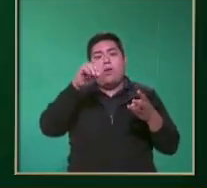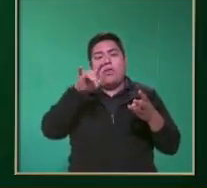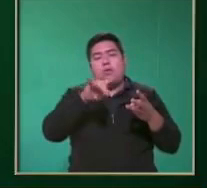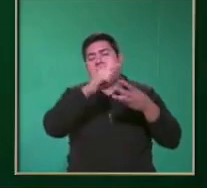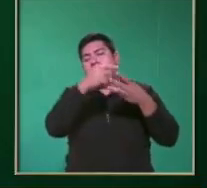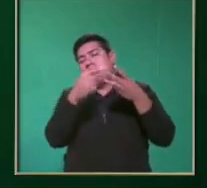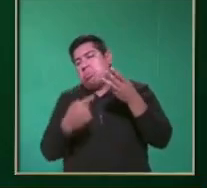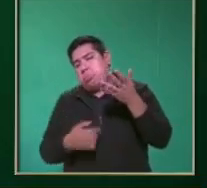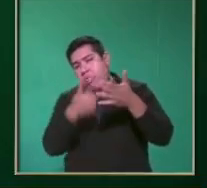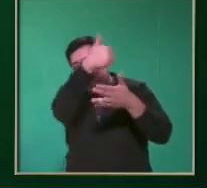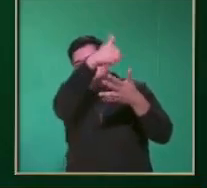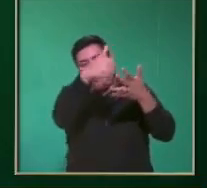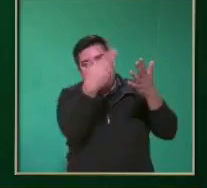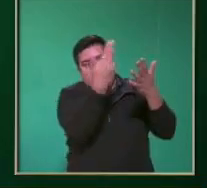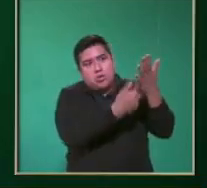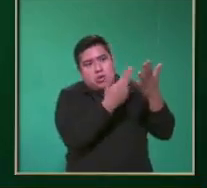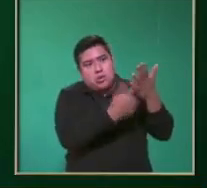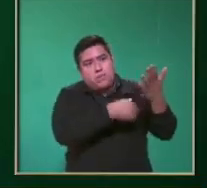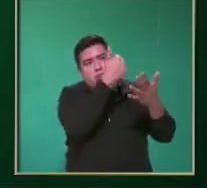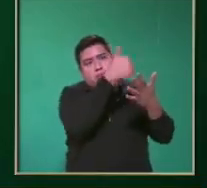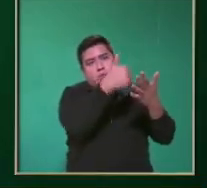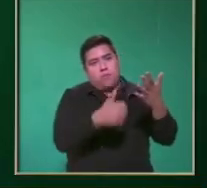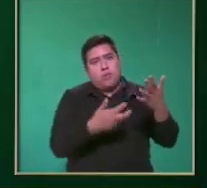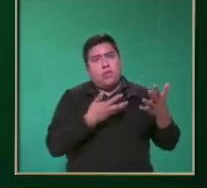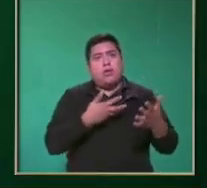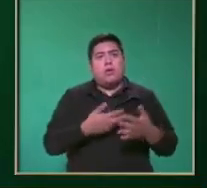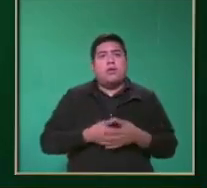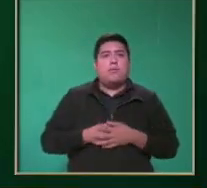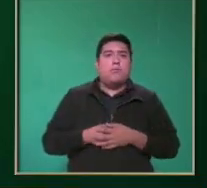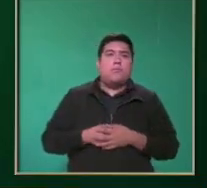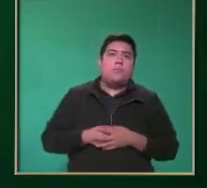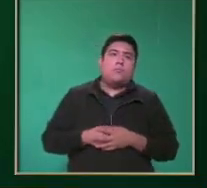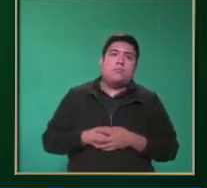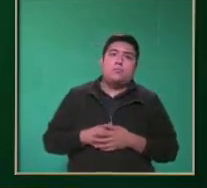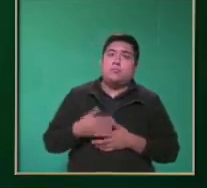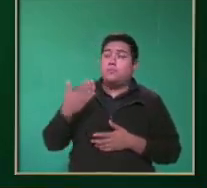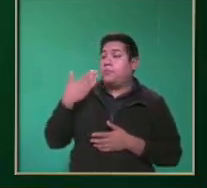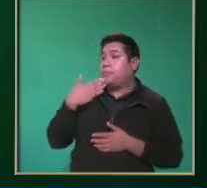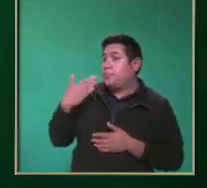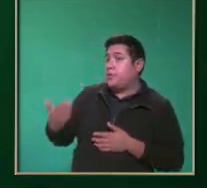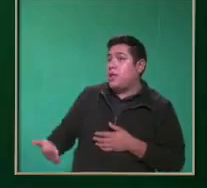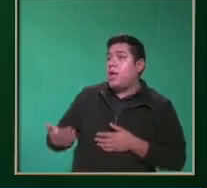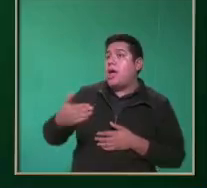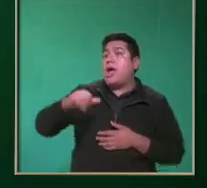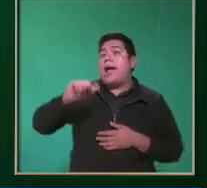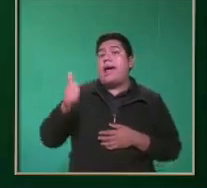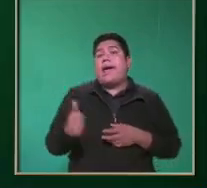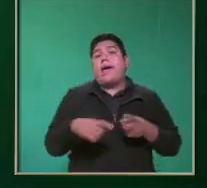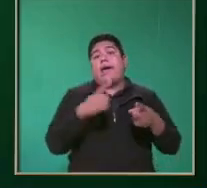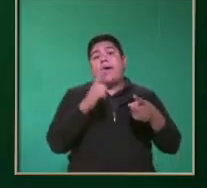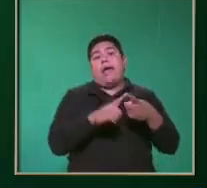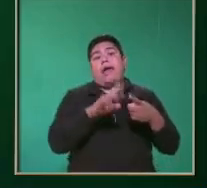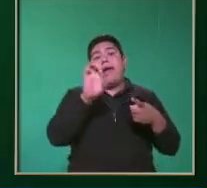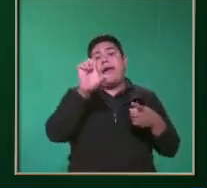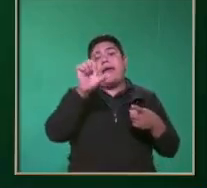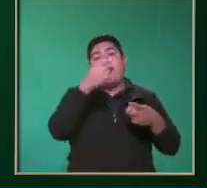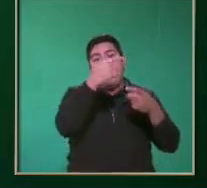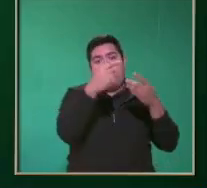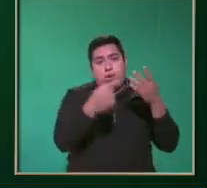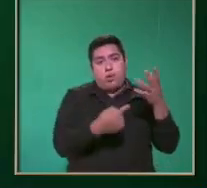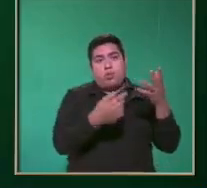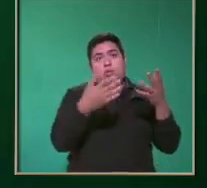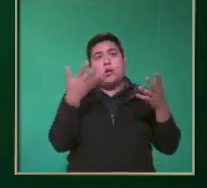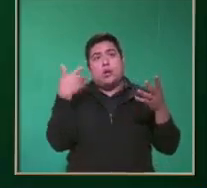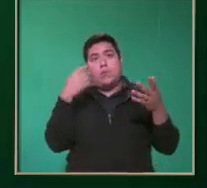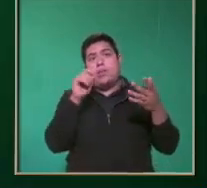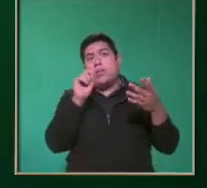así cada uno de ellos los vimos en pantalla. Bien, aparte de los elementos del clima que te estoy recordando para que los